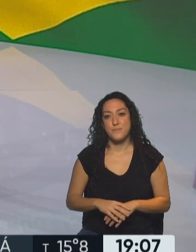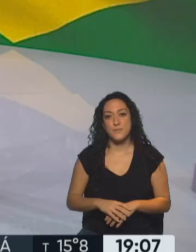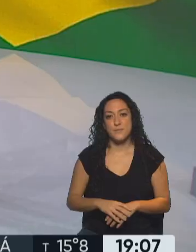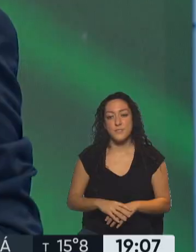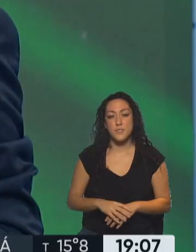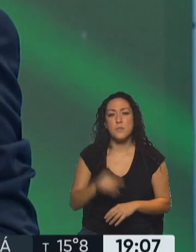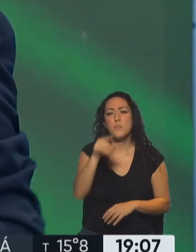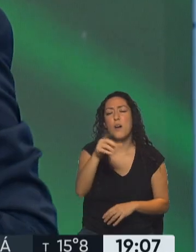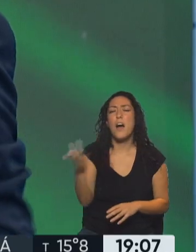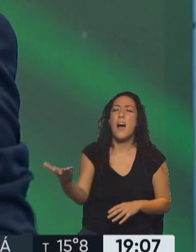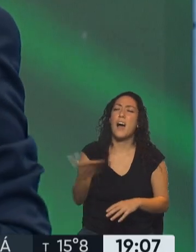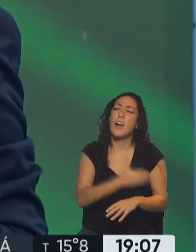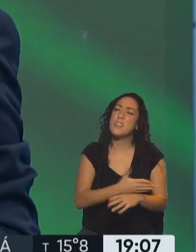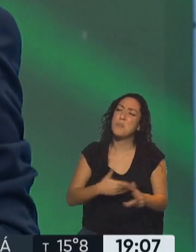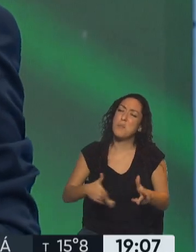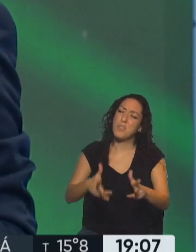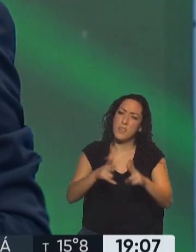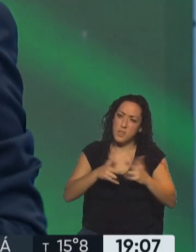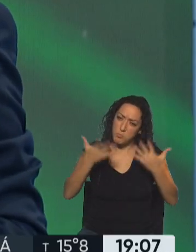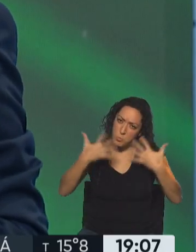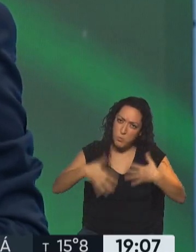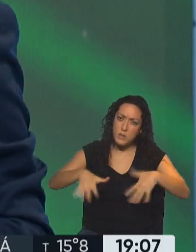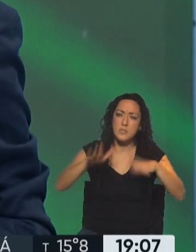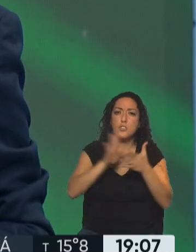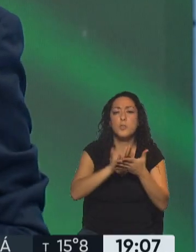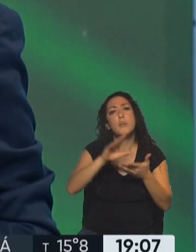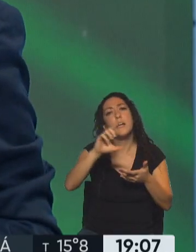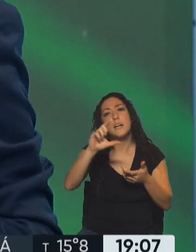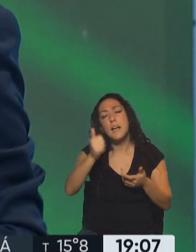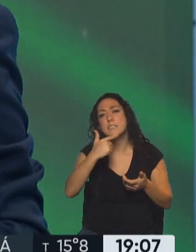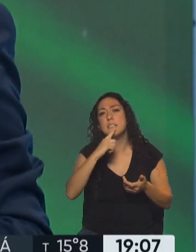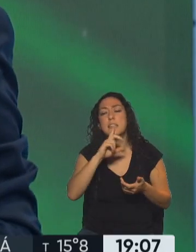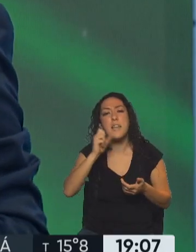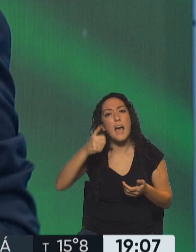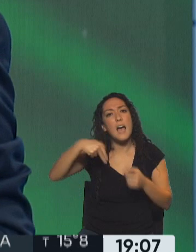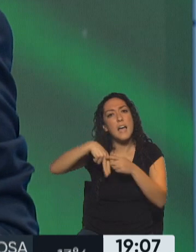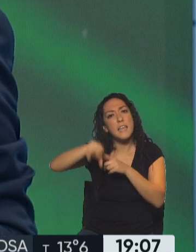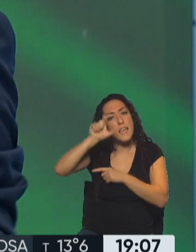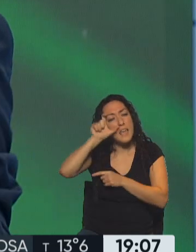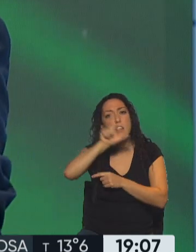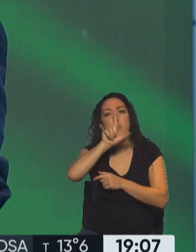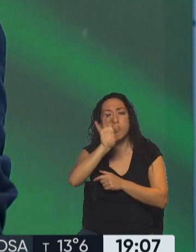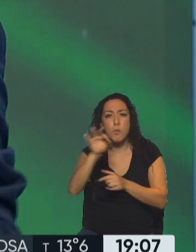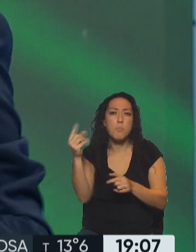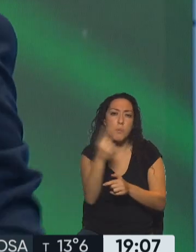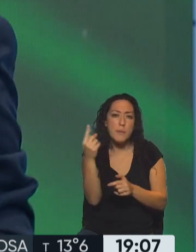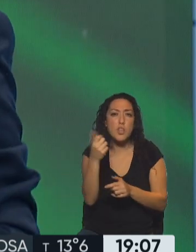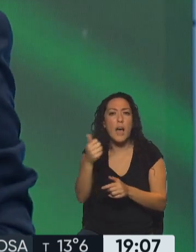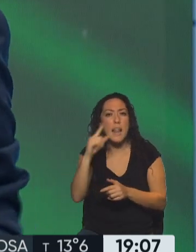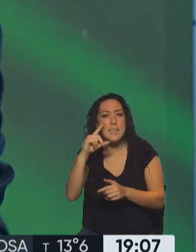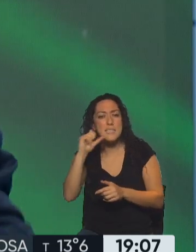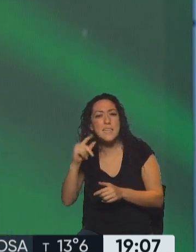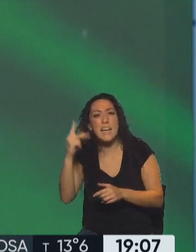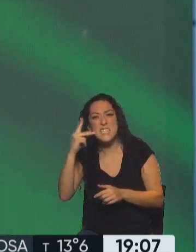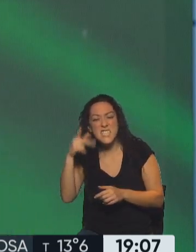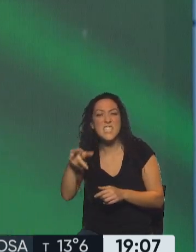habías anticipado esta posibilidad de Castañeto. Castañeto es un hombre que durante la gestión de Elisa Kirchner, incluso sí, del propio Daniel